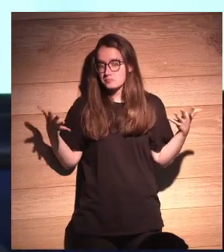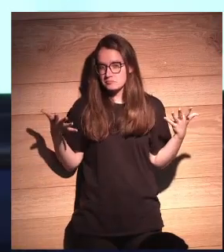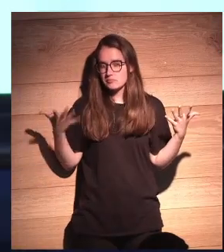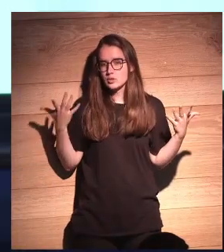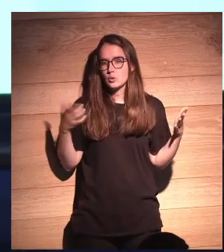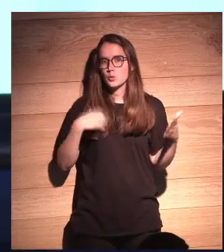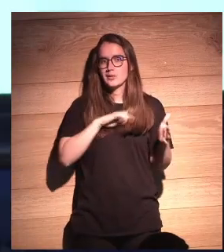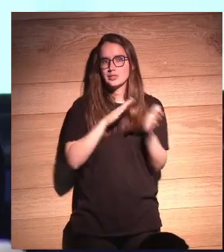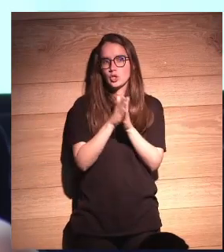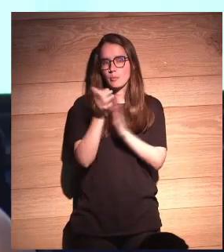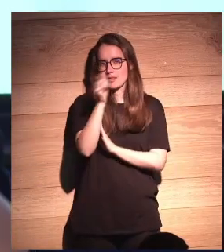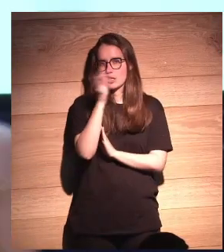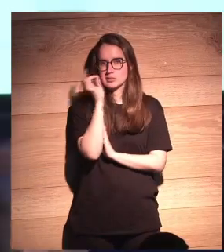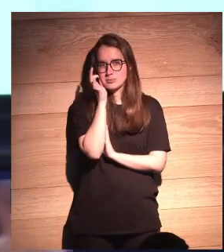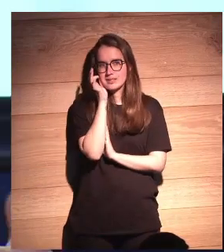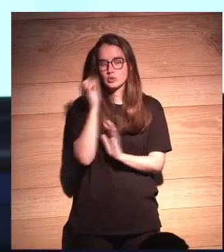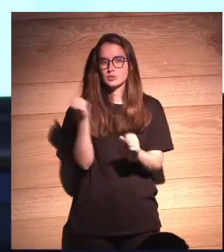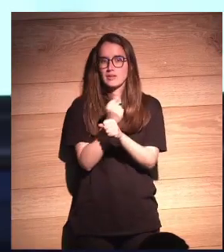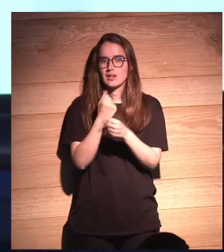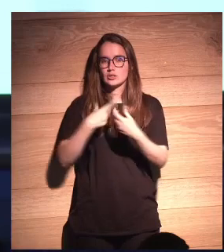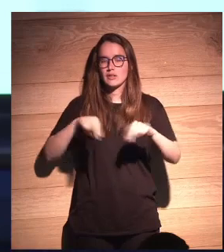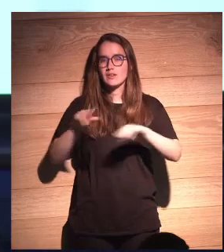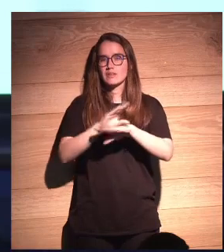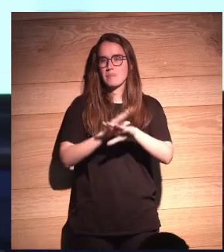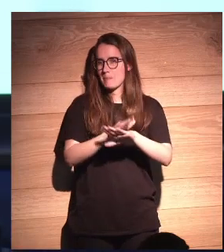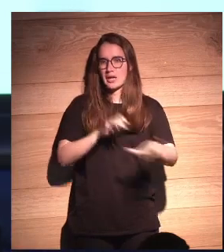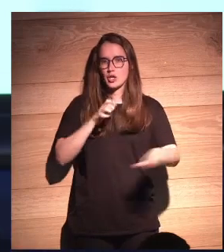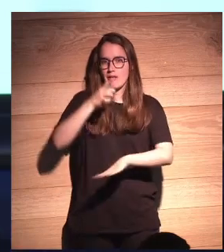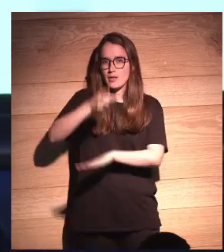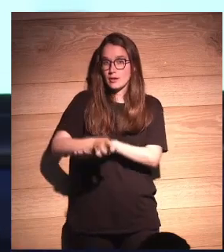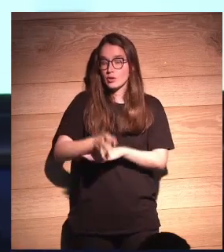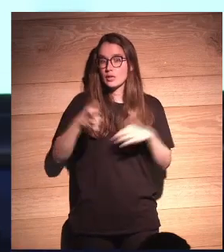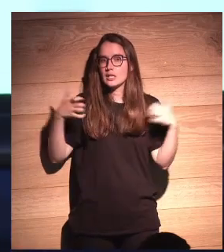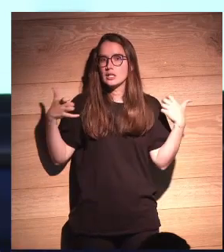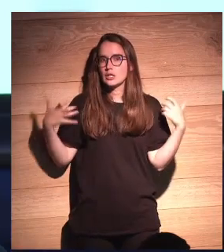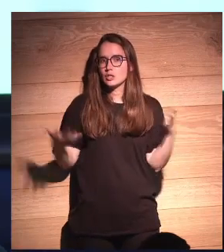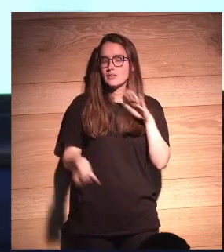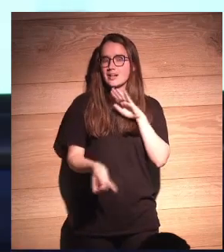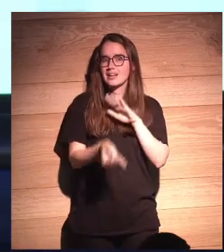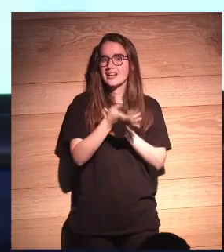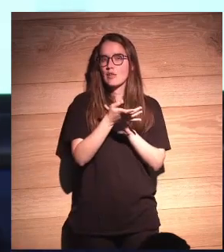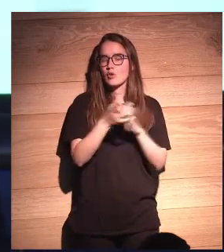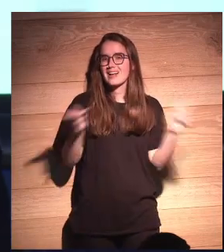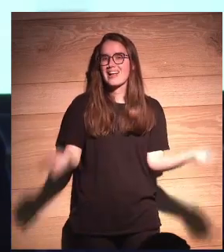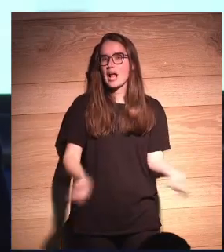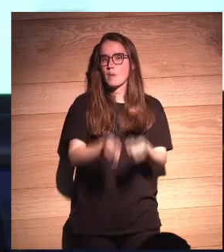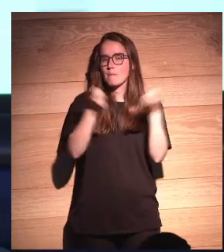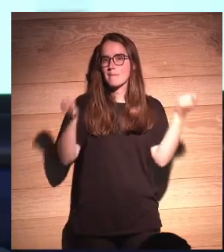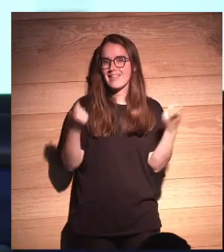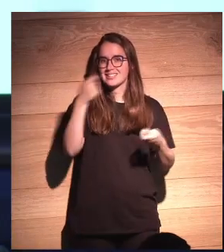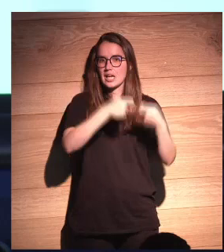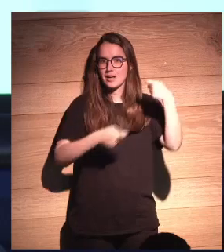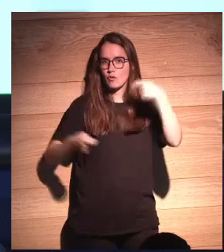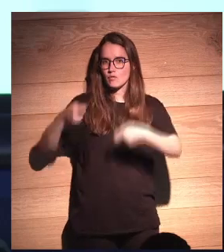Muchos de nuestros compañeros y compañeras, sus trabajos de final de grado eran de dirección y por lo tanto habían creado distintas campañas de